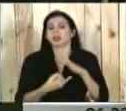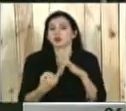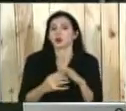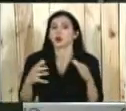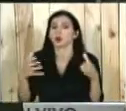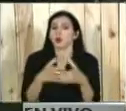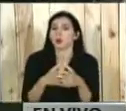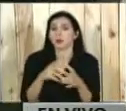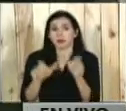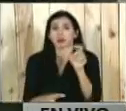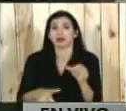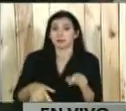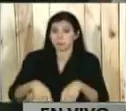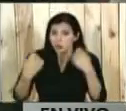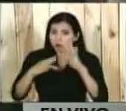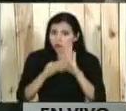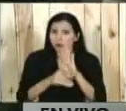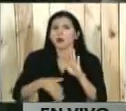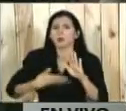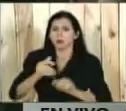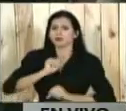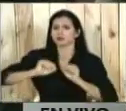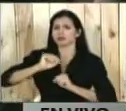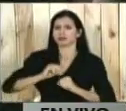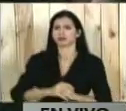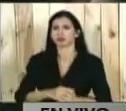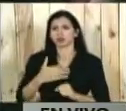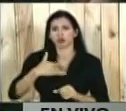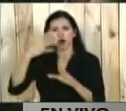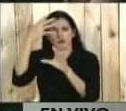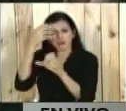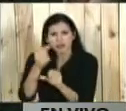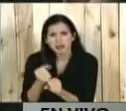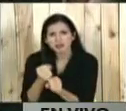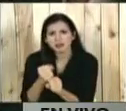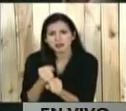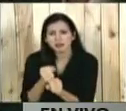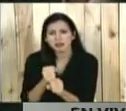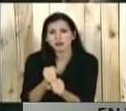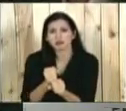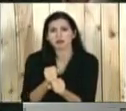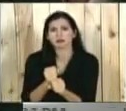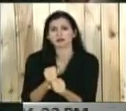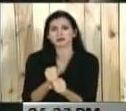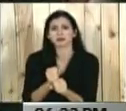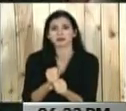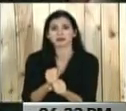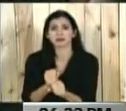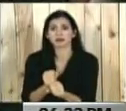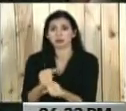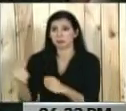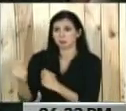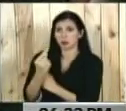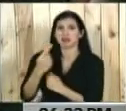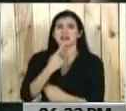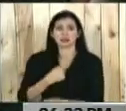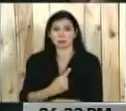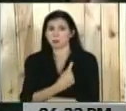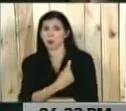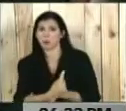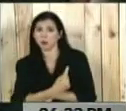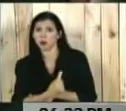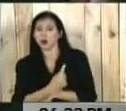yo tengo absolutamente confianza que esas amenazas de juicios